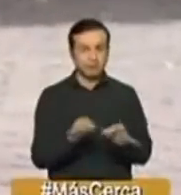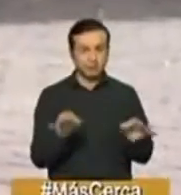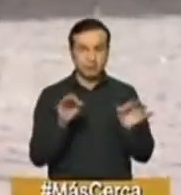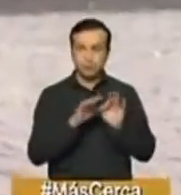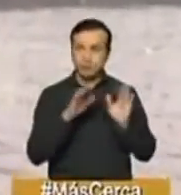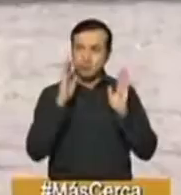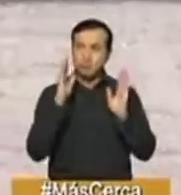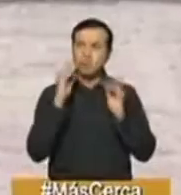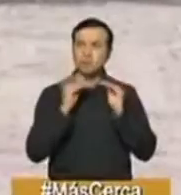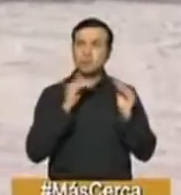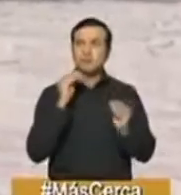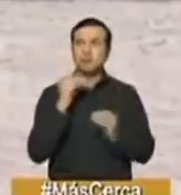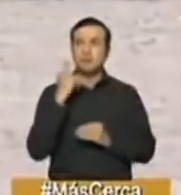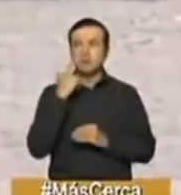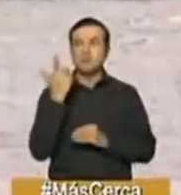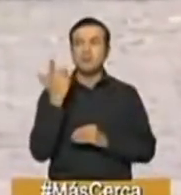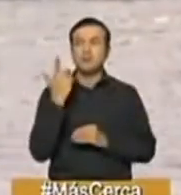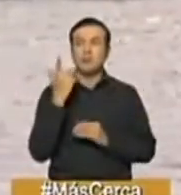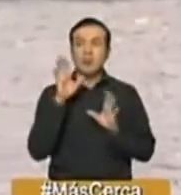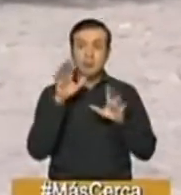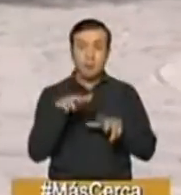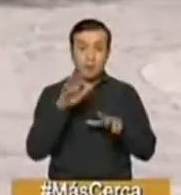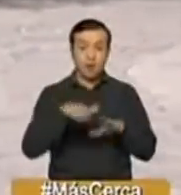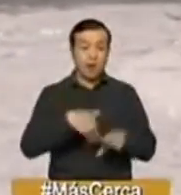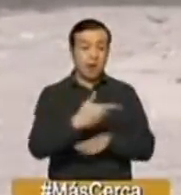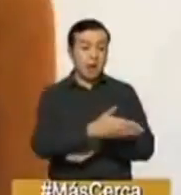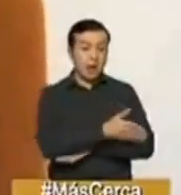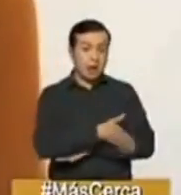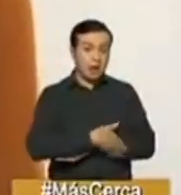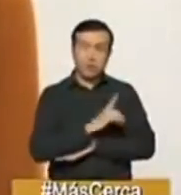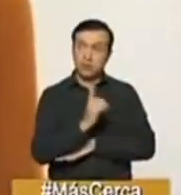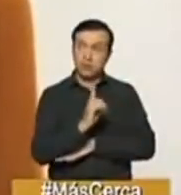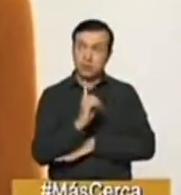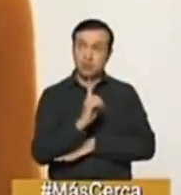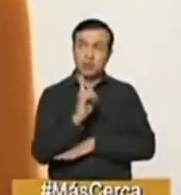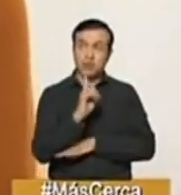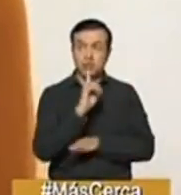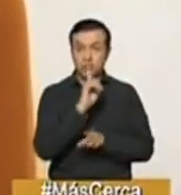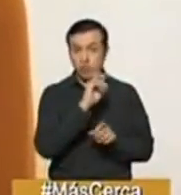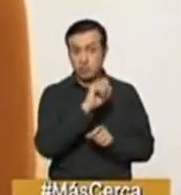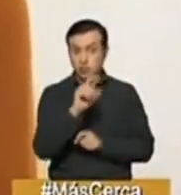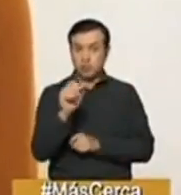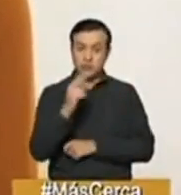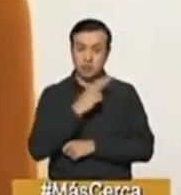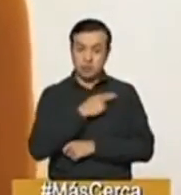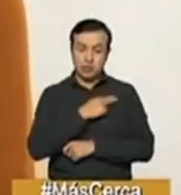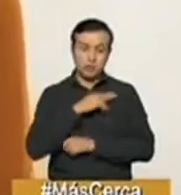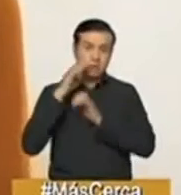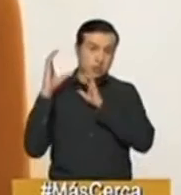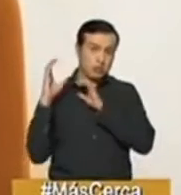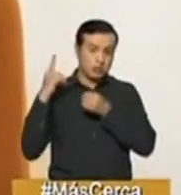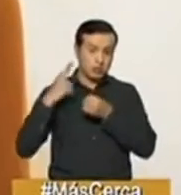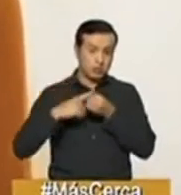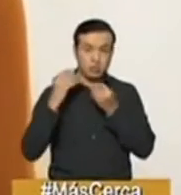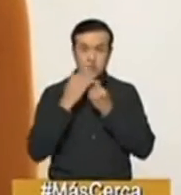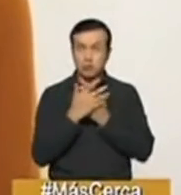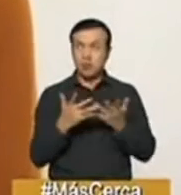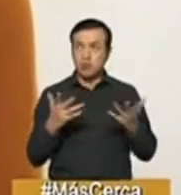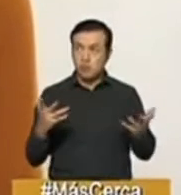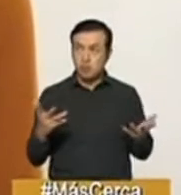el objetivo de reducir el número de perros abandonados. Hay un censo que realizó la Universidad San Francisco de Quito en el que se vio